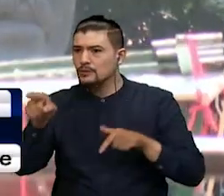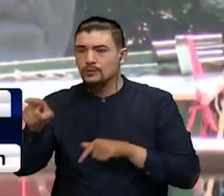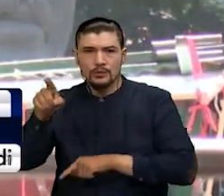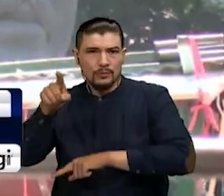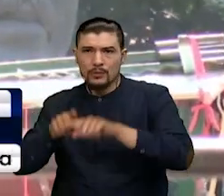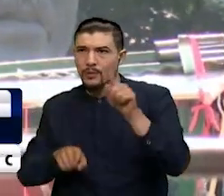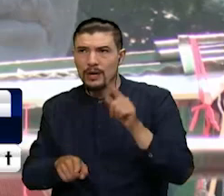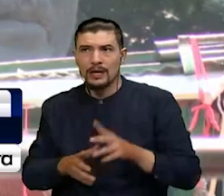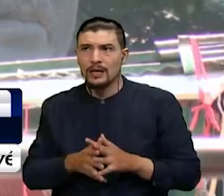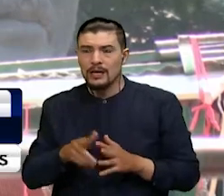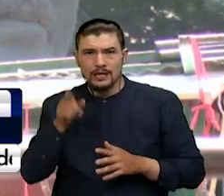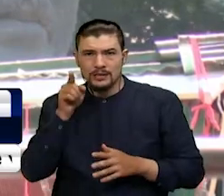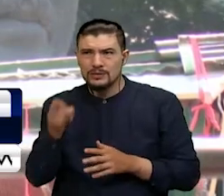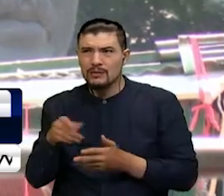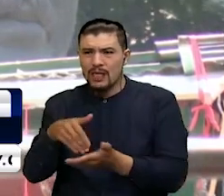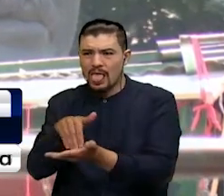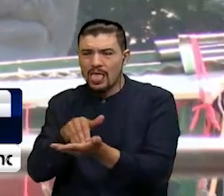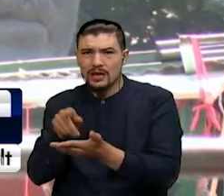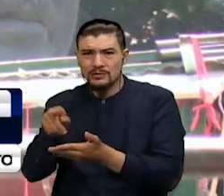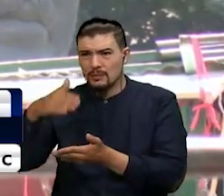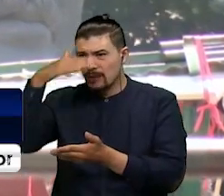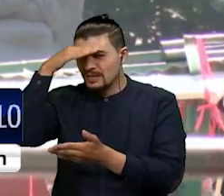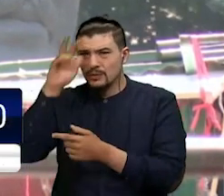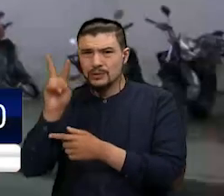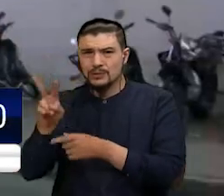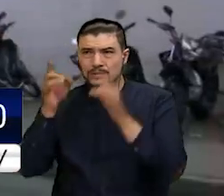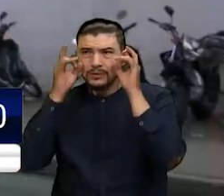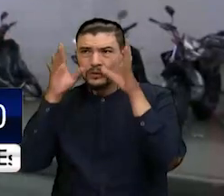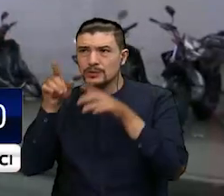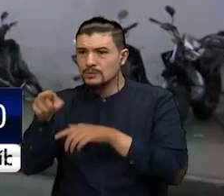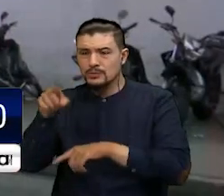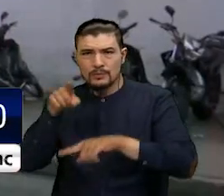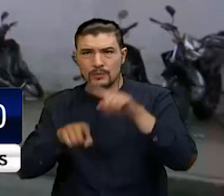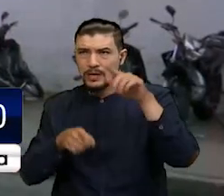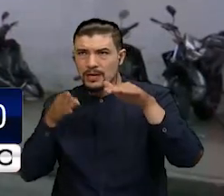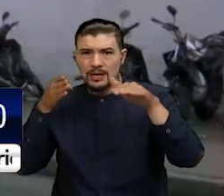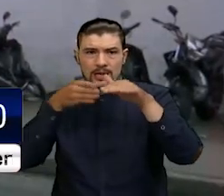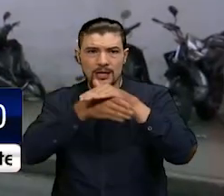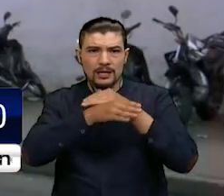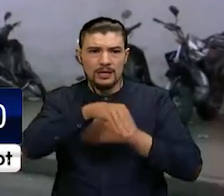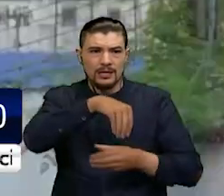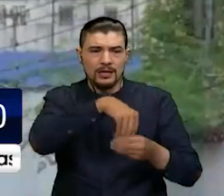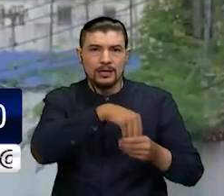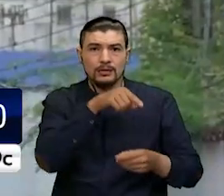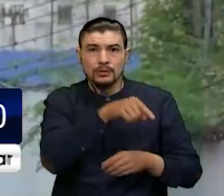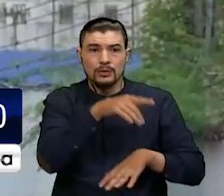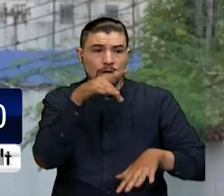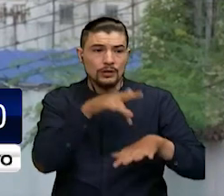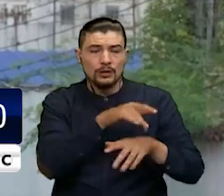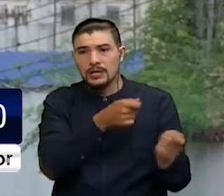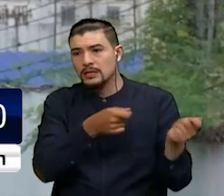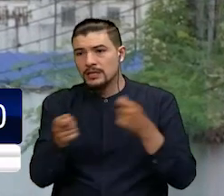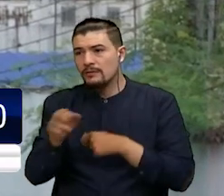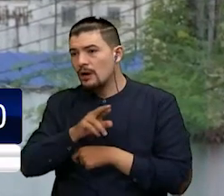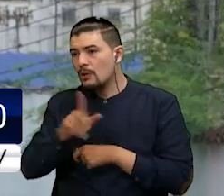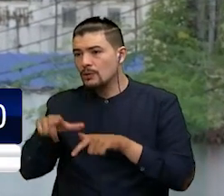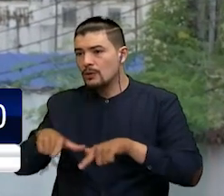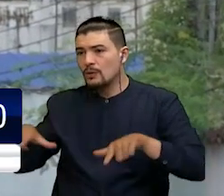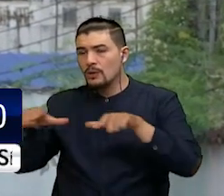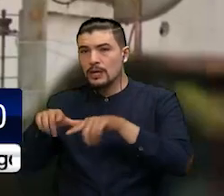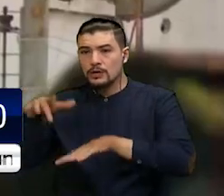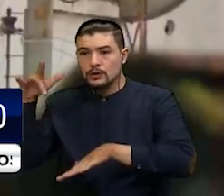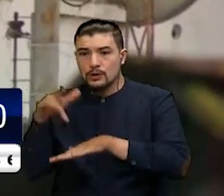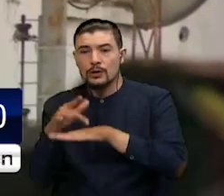estar tan deteriorado y tan en mal estado que no pudieron ponerlos allá tuvieron que llevarlos a otro patio y tuvieron que dormir